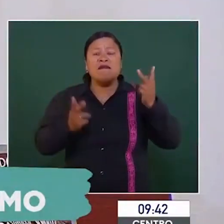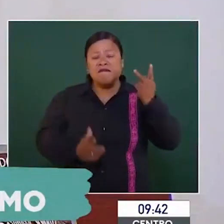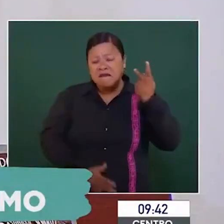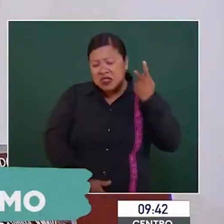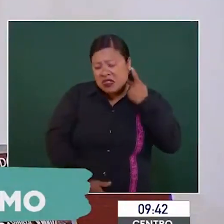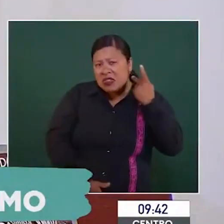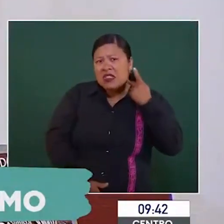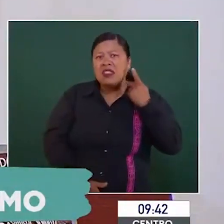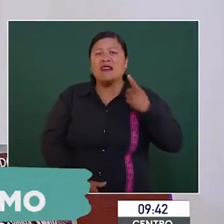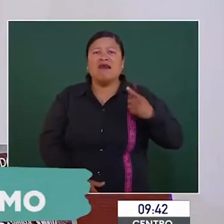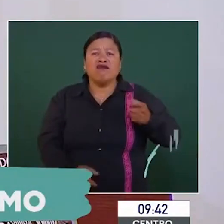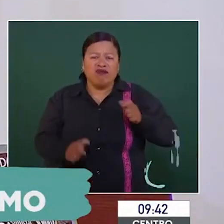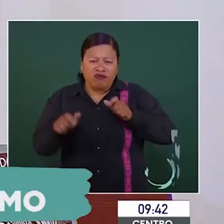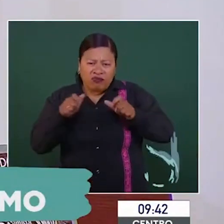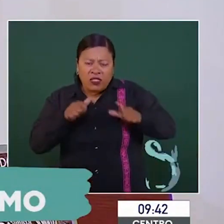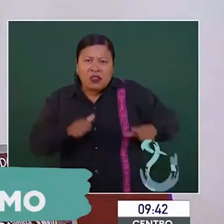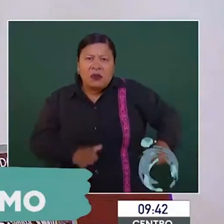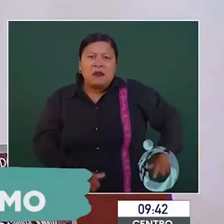políticos, gobernantes,